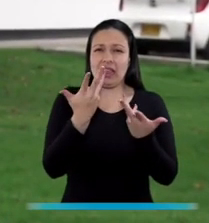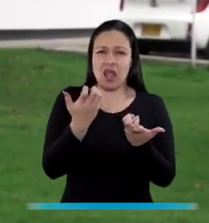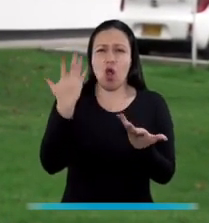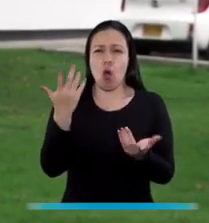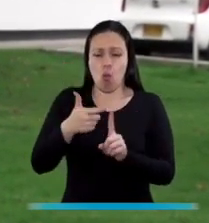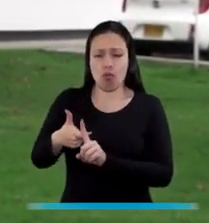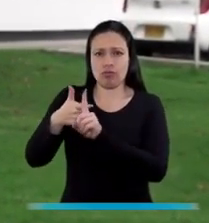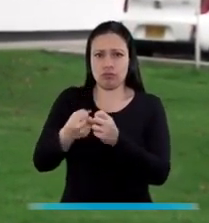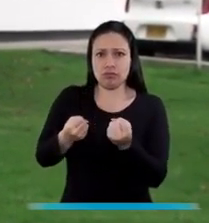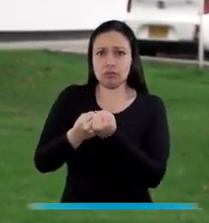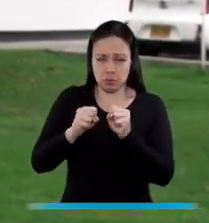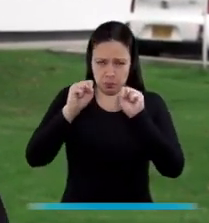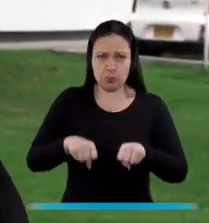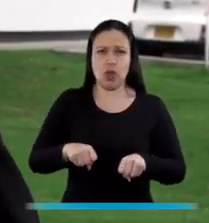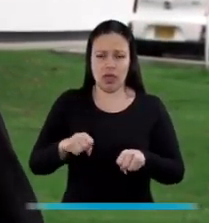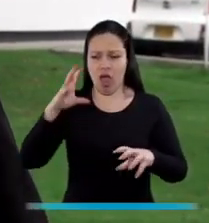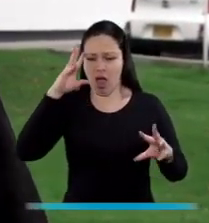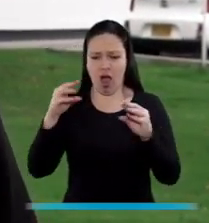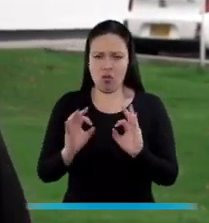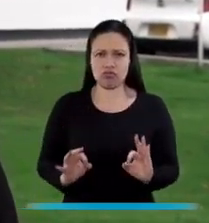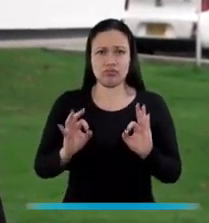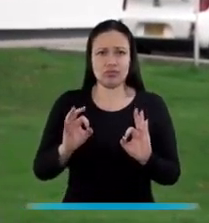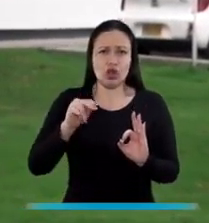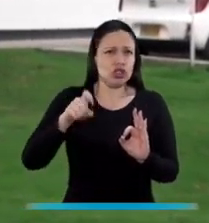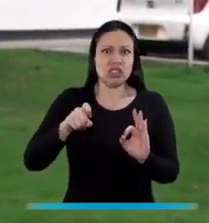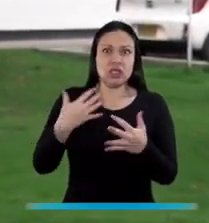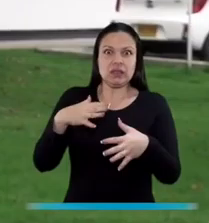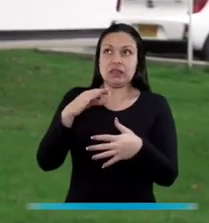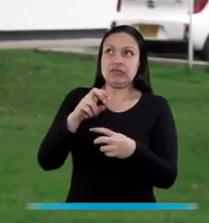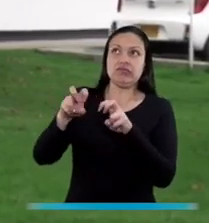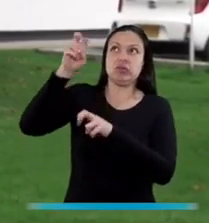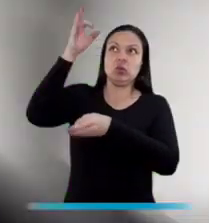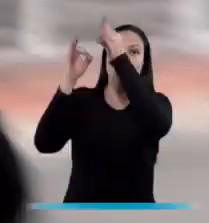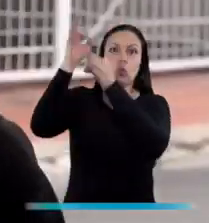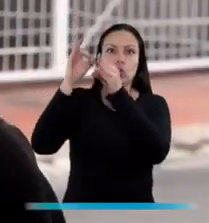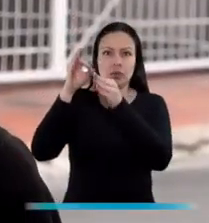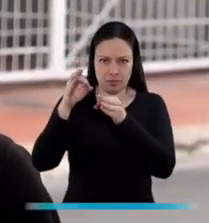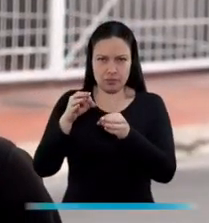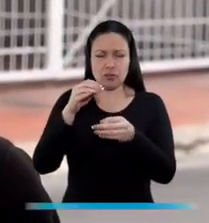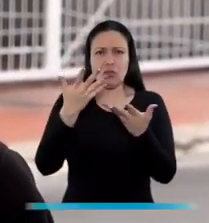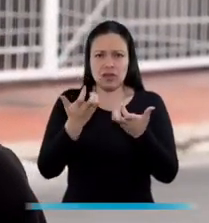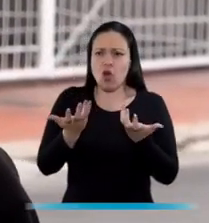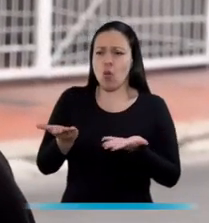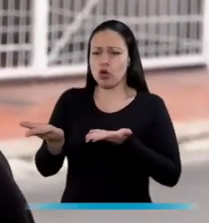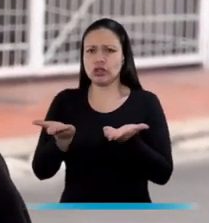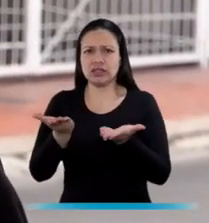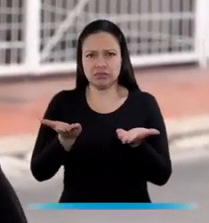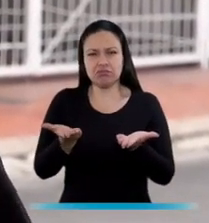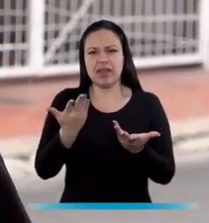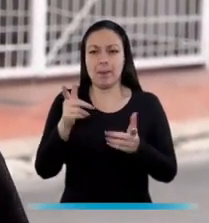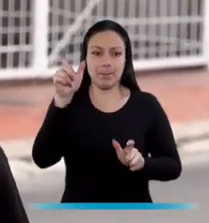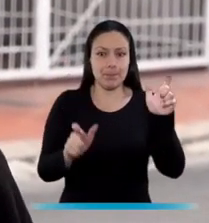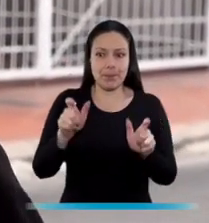Si eligen conciliar a través de la Procu, pueden llegar a un acuerdo pronto y eficaz sin necesidad de acudir a un juez. Para acceder a este servicio en nuestros centros